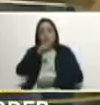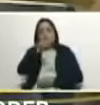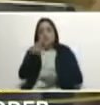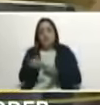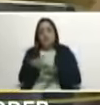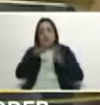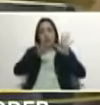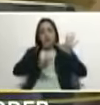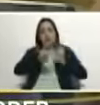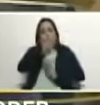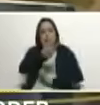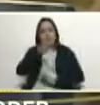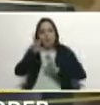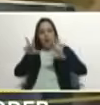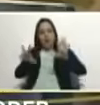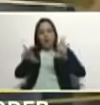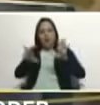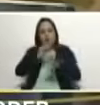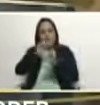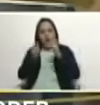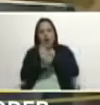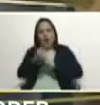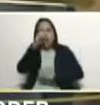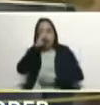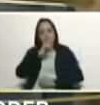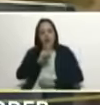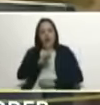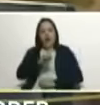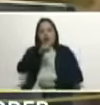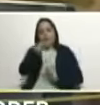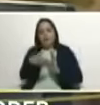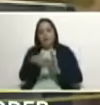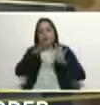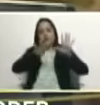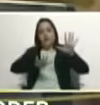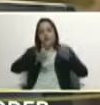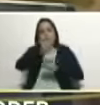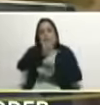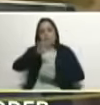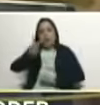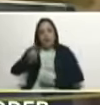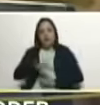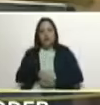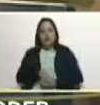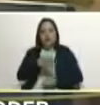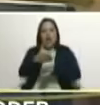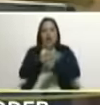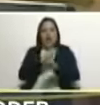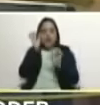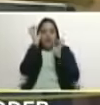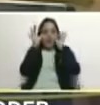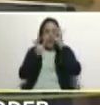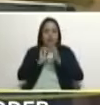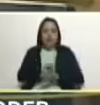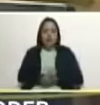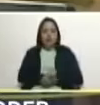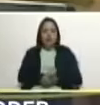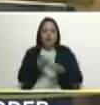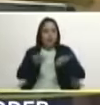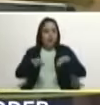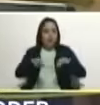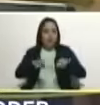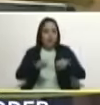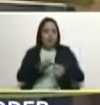1948, si mal no me equivoco, con una reforma en el año 1952, antes de que se inventara incluso la